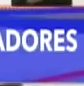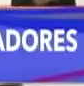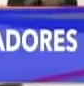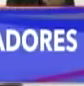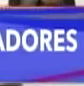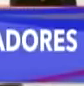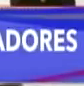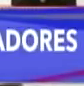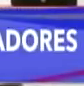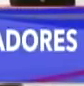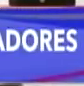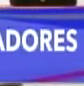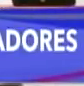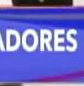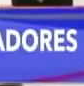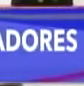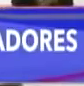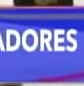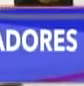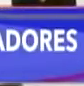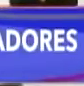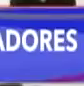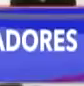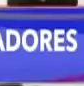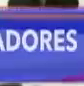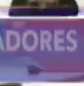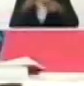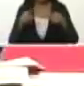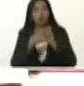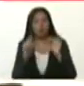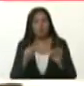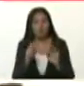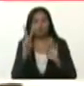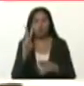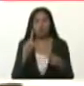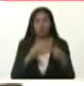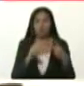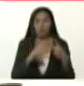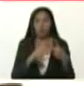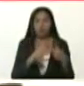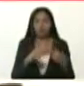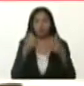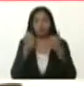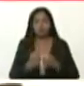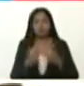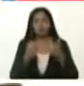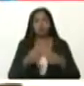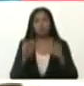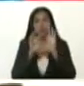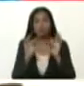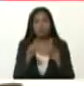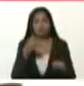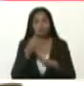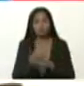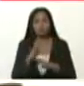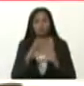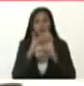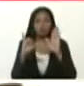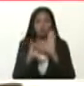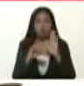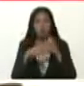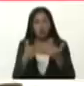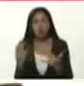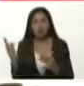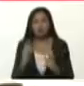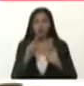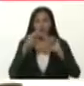en el 2016. Perdieron el 2016. Y 2, por las guarimbas. Fuimos a la constituyente, llegó la